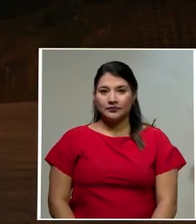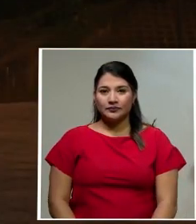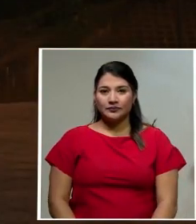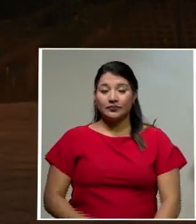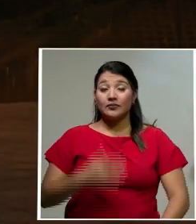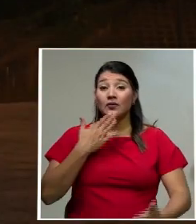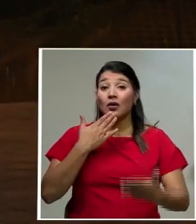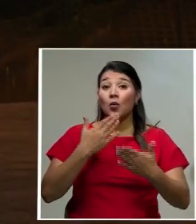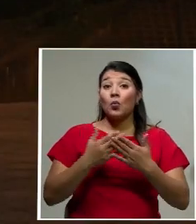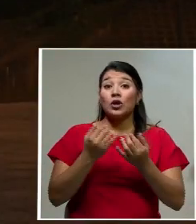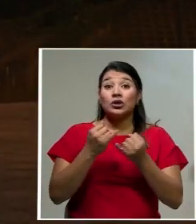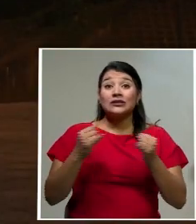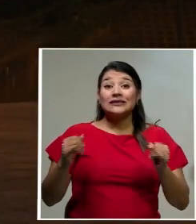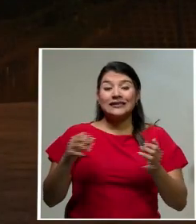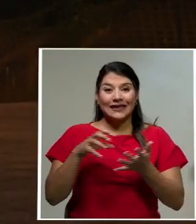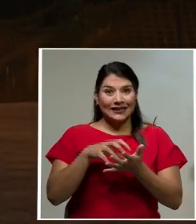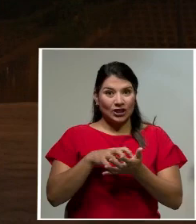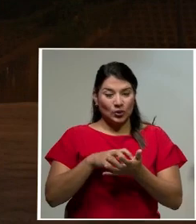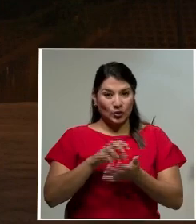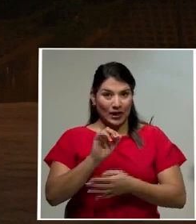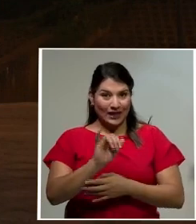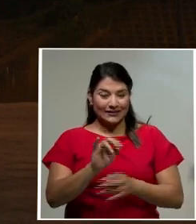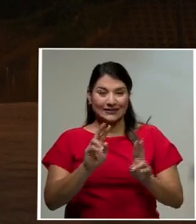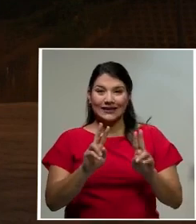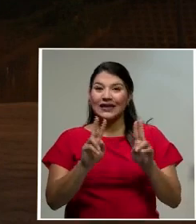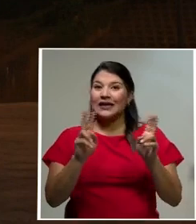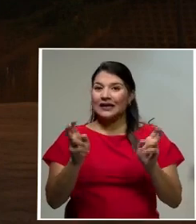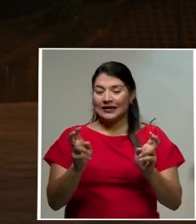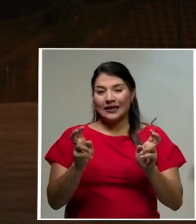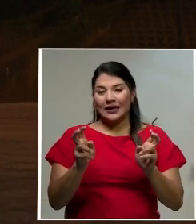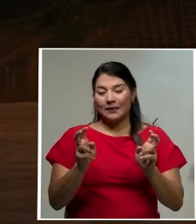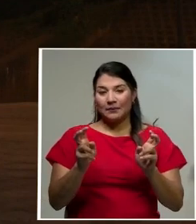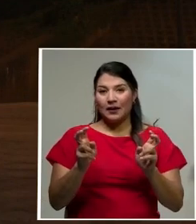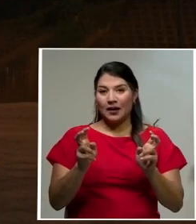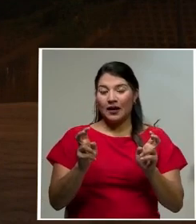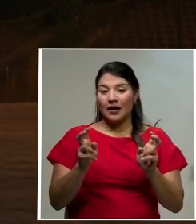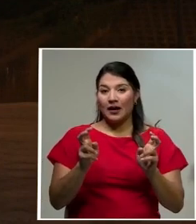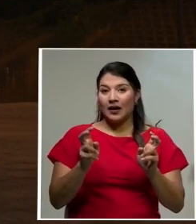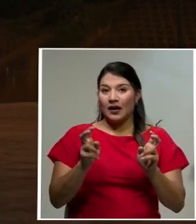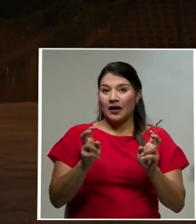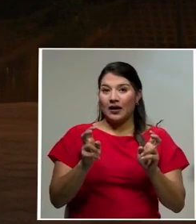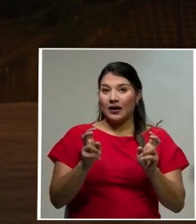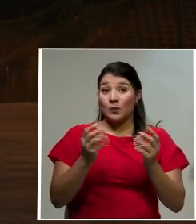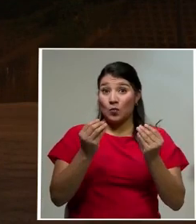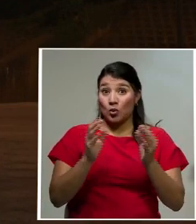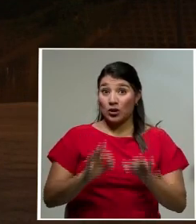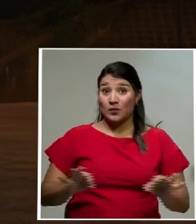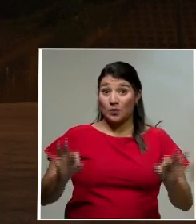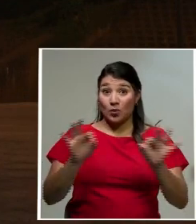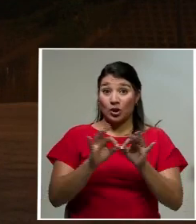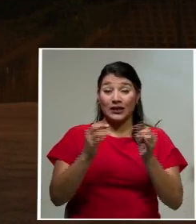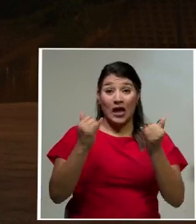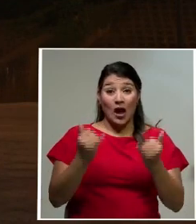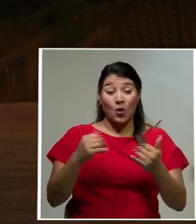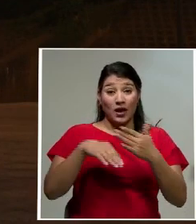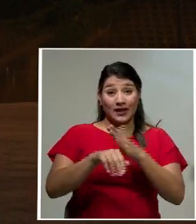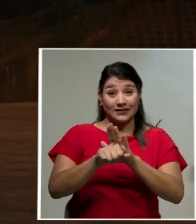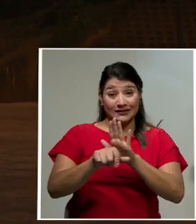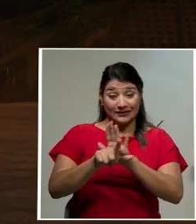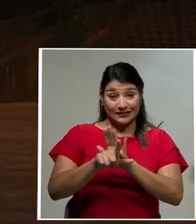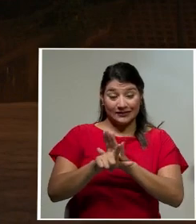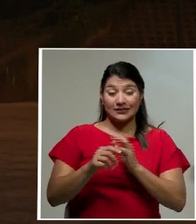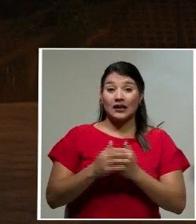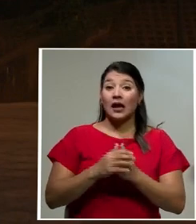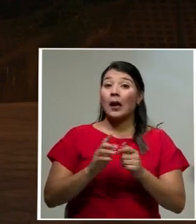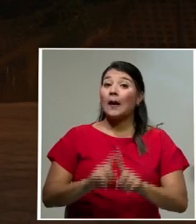Bueno, sin duda alguna este será un tema pues que esté haciendo mucho eco acá en el Congreso durante las próximas